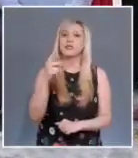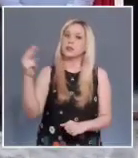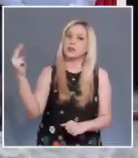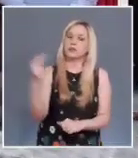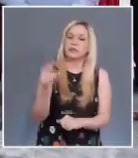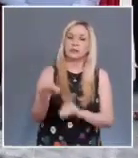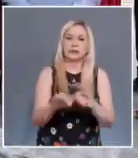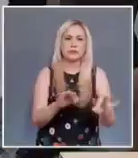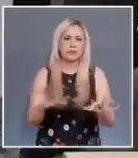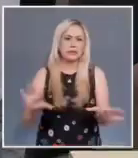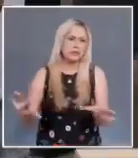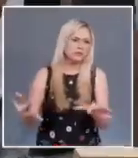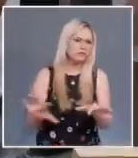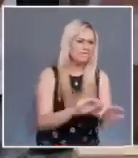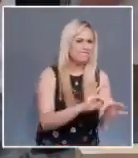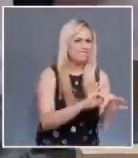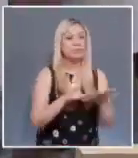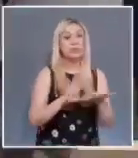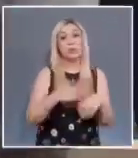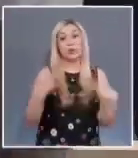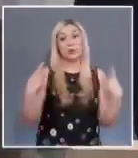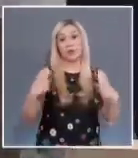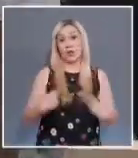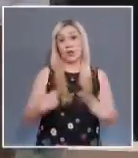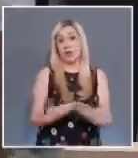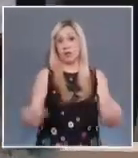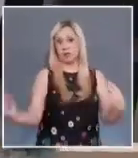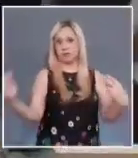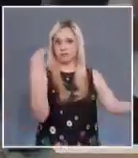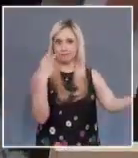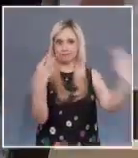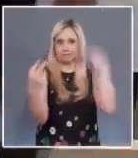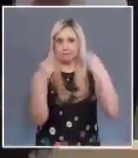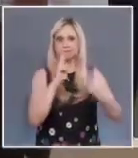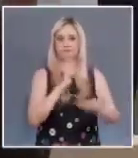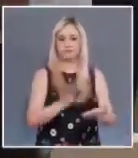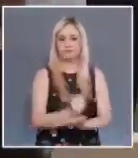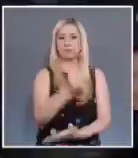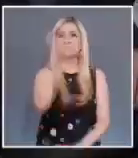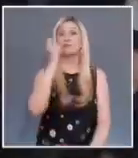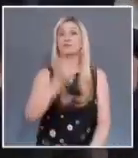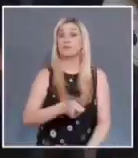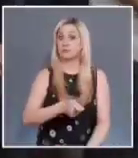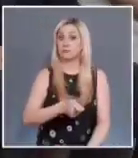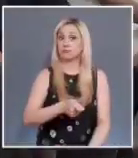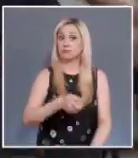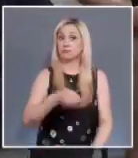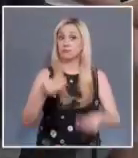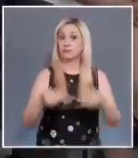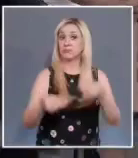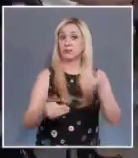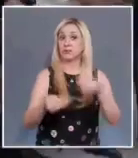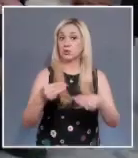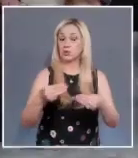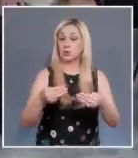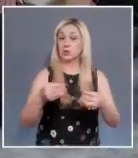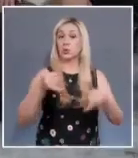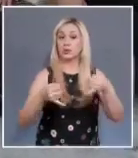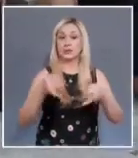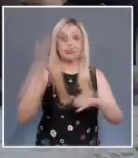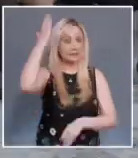está atenta a lo que resuelven, recordando que jueces y magistrados son los pilares del Poder Judicial